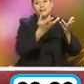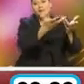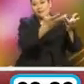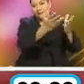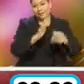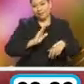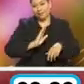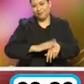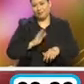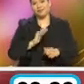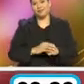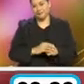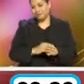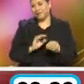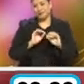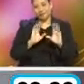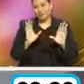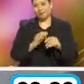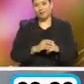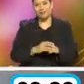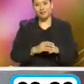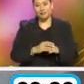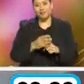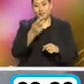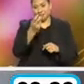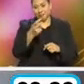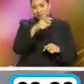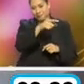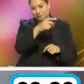supuesto, por supuesto. Estas son básicamente las